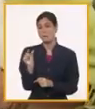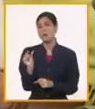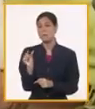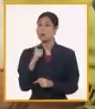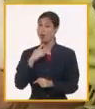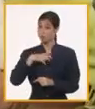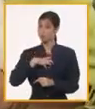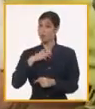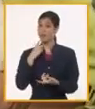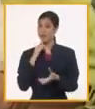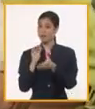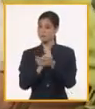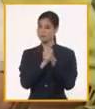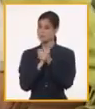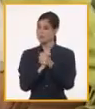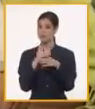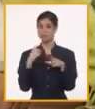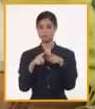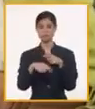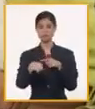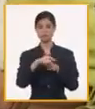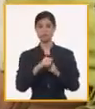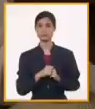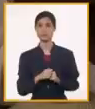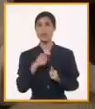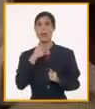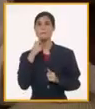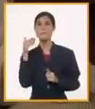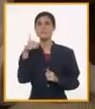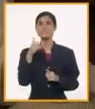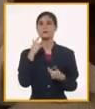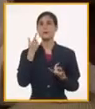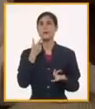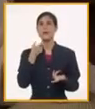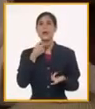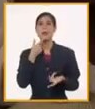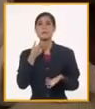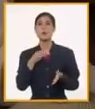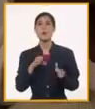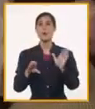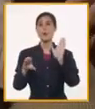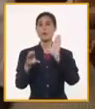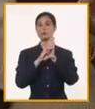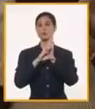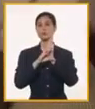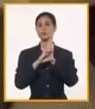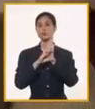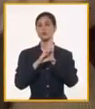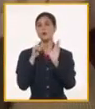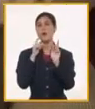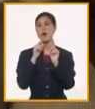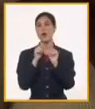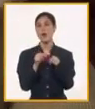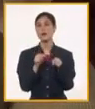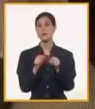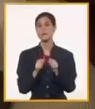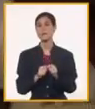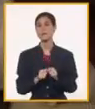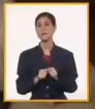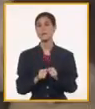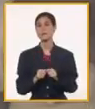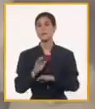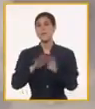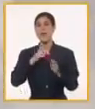participa en el entierro de la Constitución cuando el golpe de Batista. Me acuerdo que participé en el entierro de la Constitución y ahí alguien me enseñó a